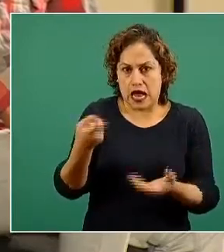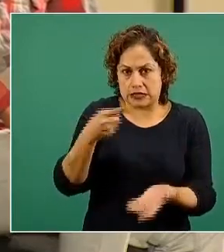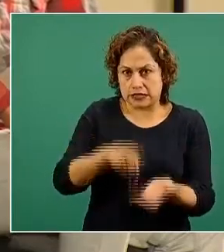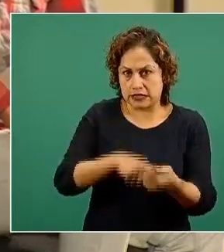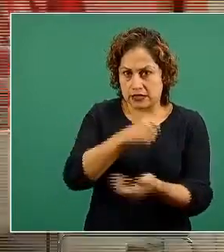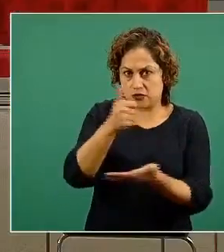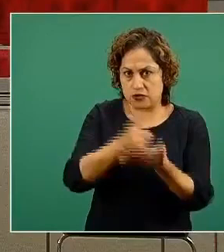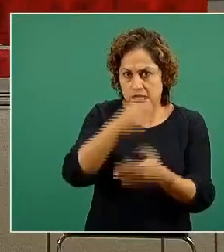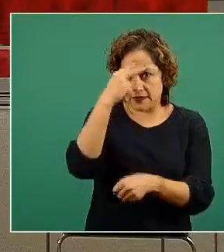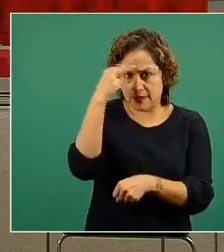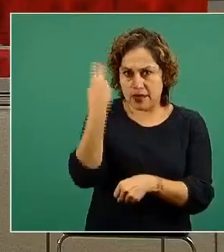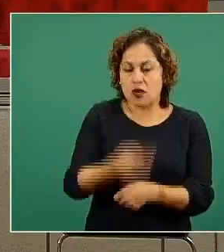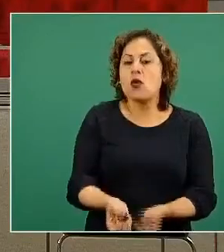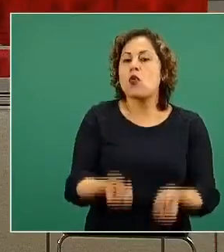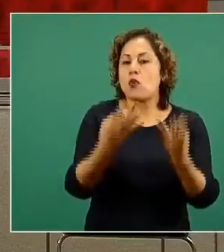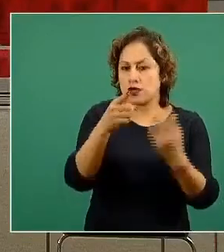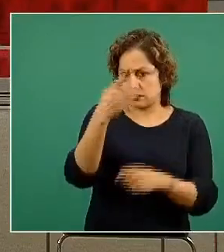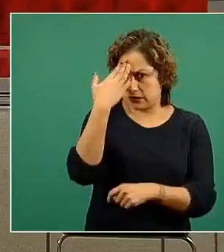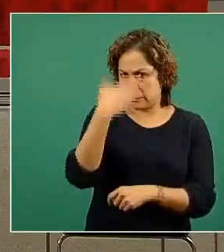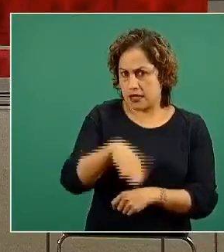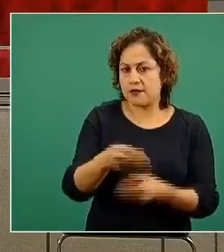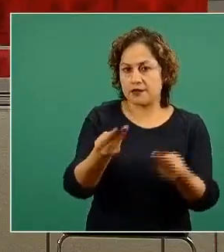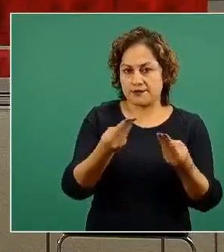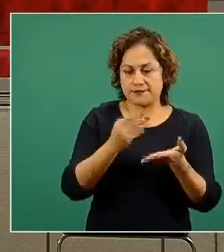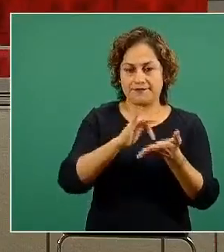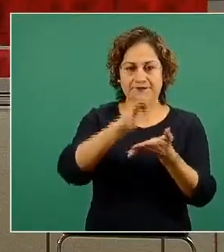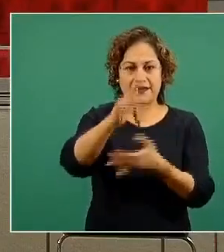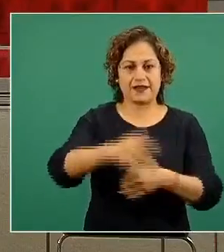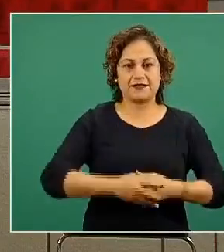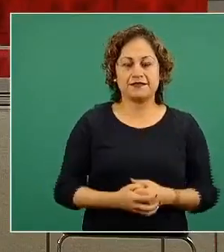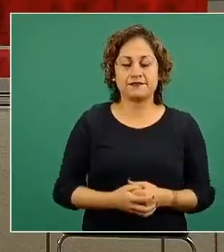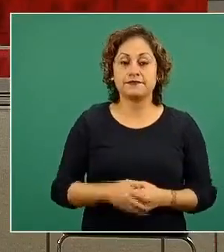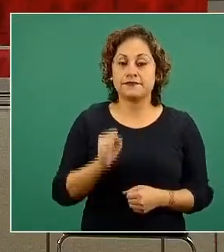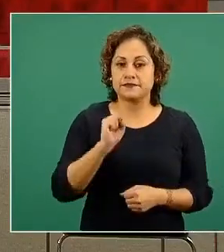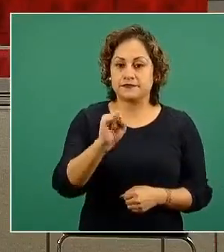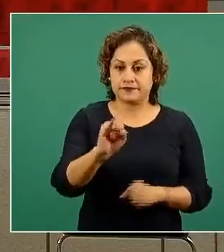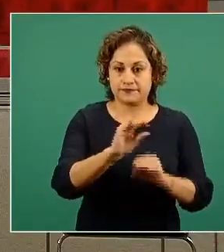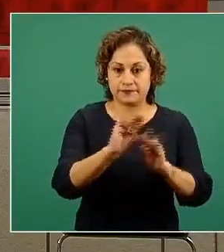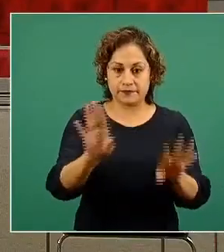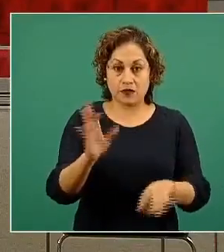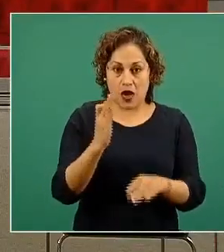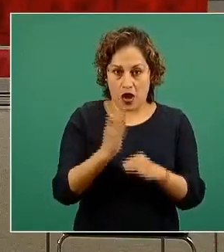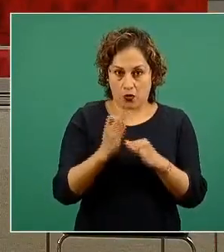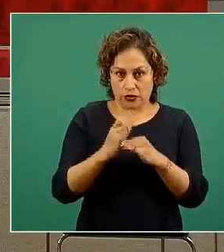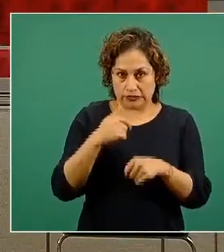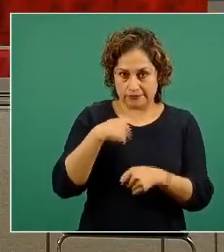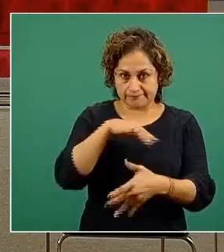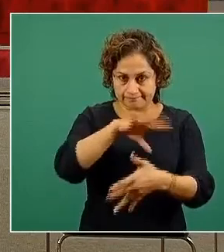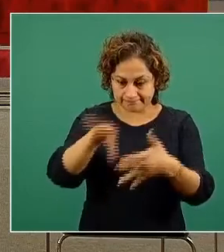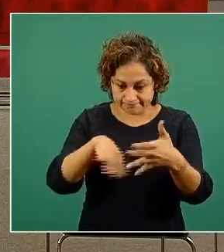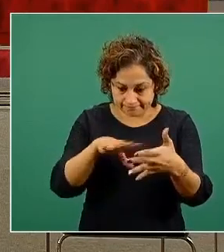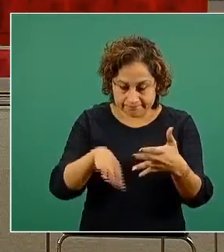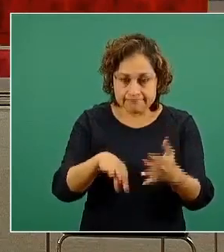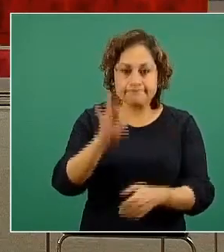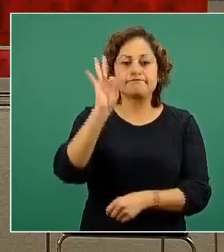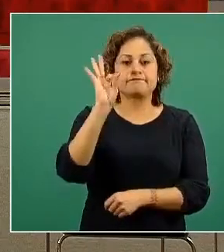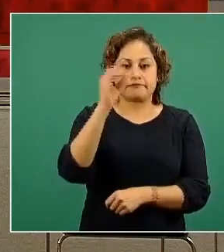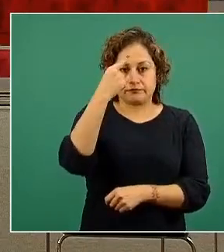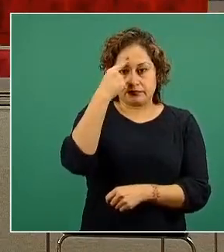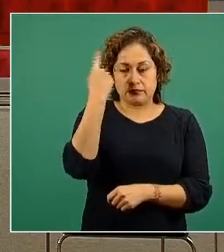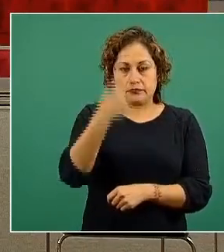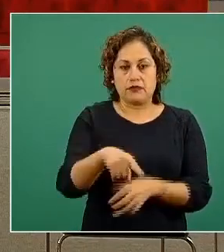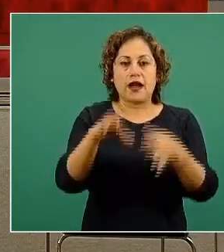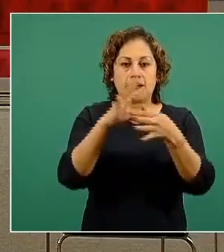Claro. Gracias. Sí. Si quieres contestar sí. Después yo contesto el otro. Sí, claro. Deme un segundo nada más para darle un